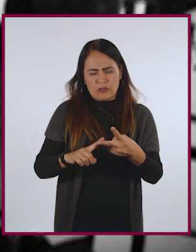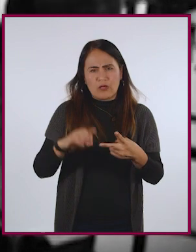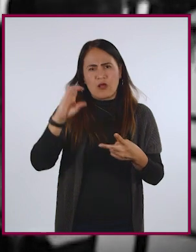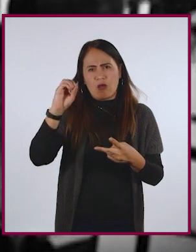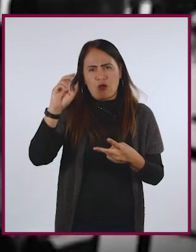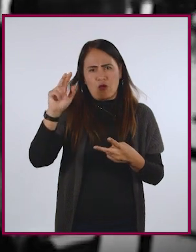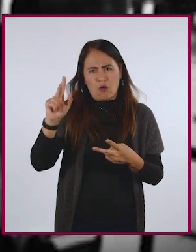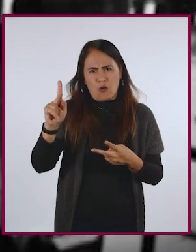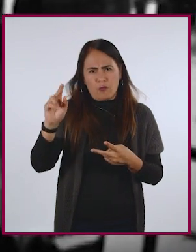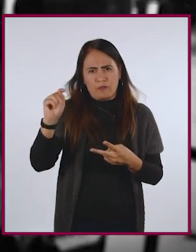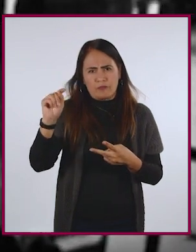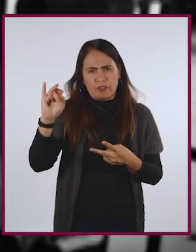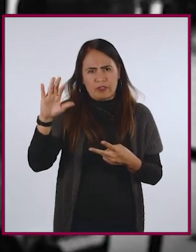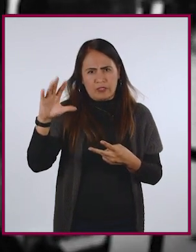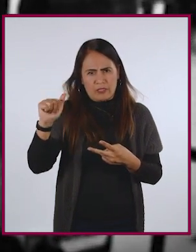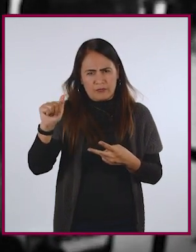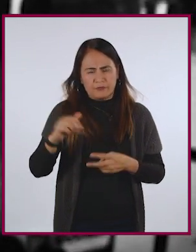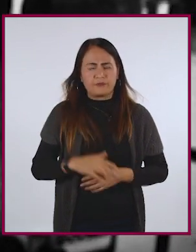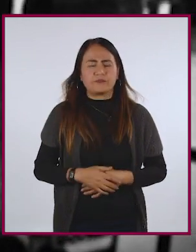en la óptica.